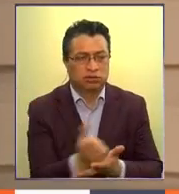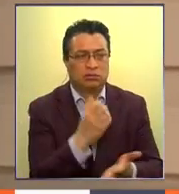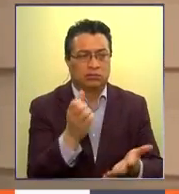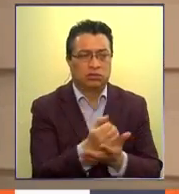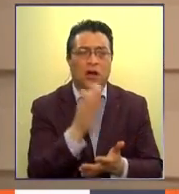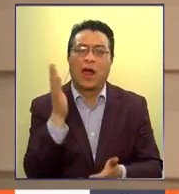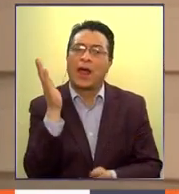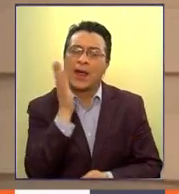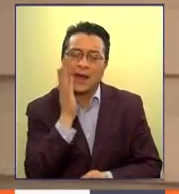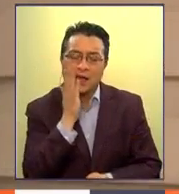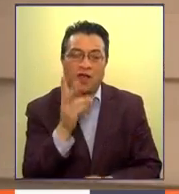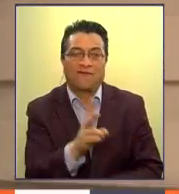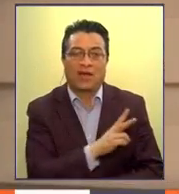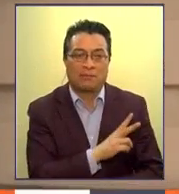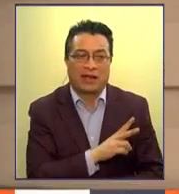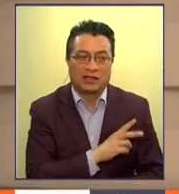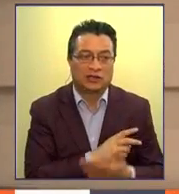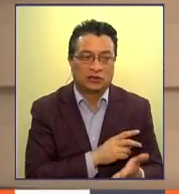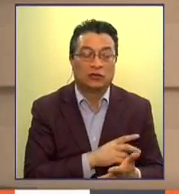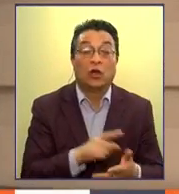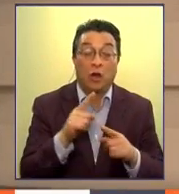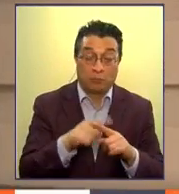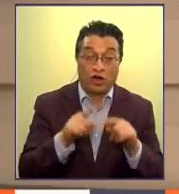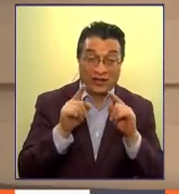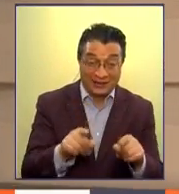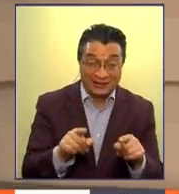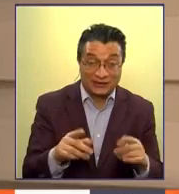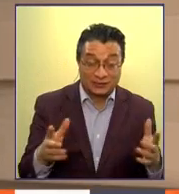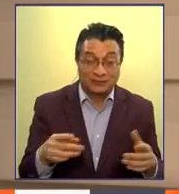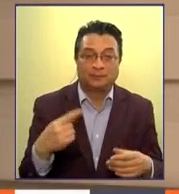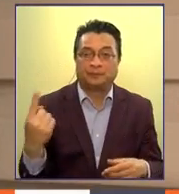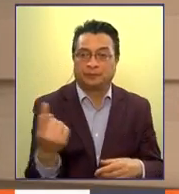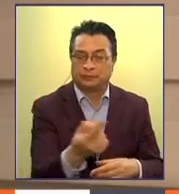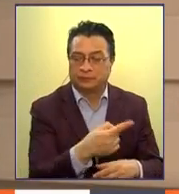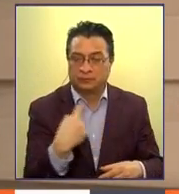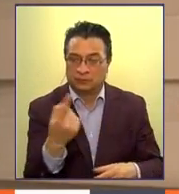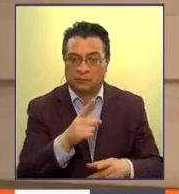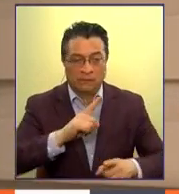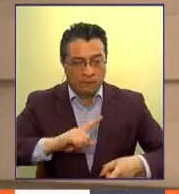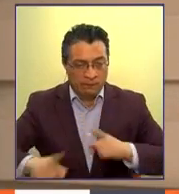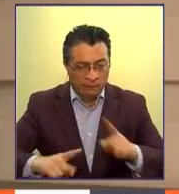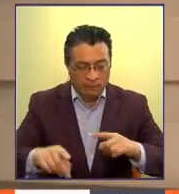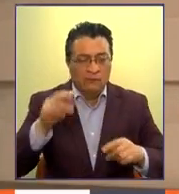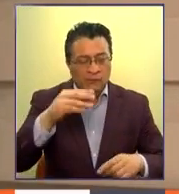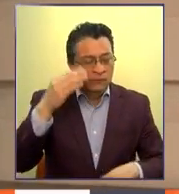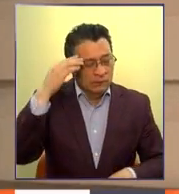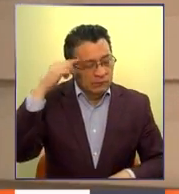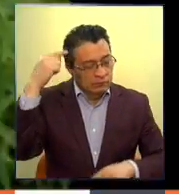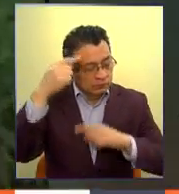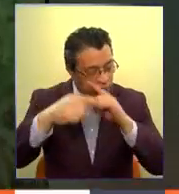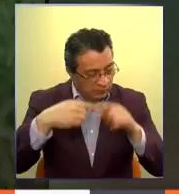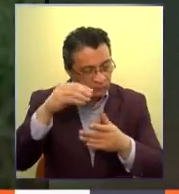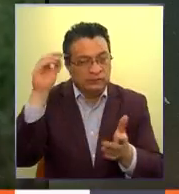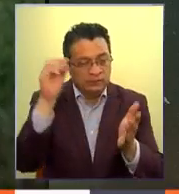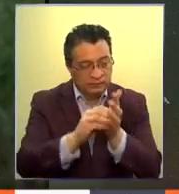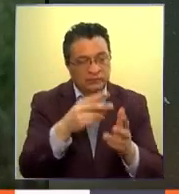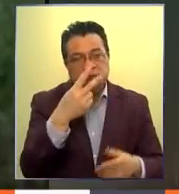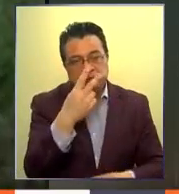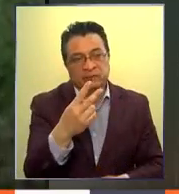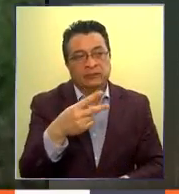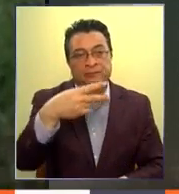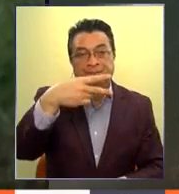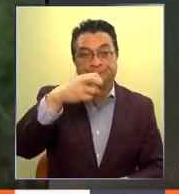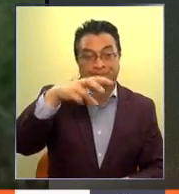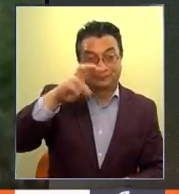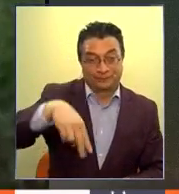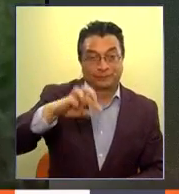cariño de Valparaíso. Y es por eso que los actos de su administración serán historia la que debe juzgar. Hernán Pinto falleció a